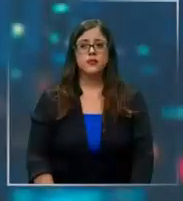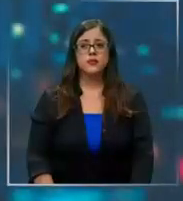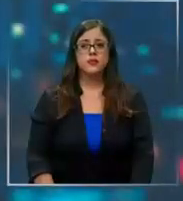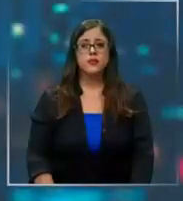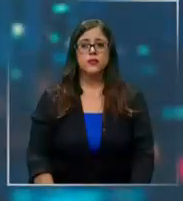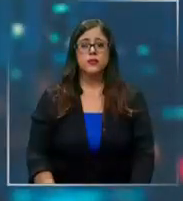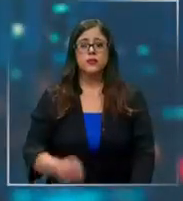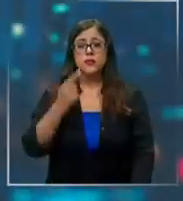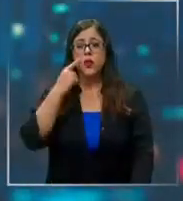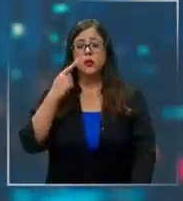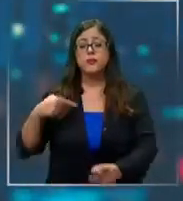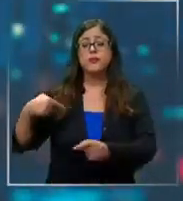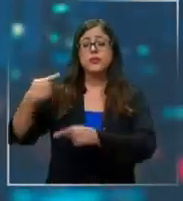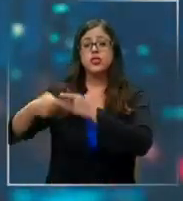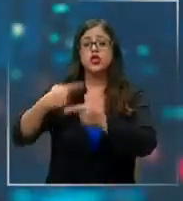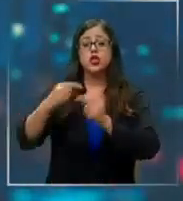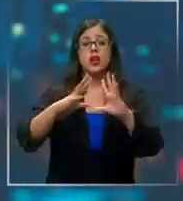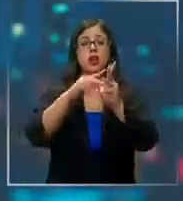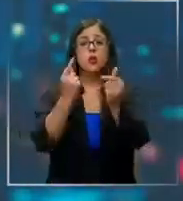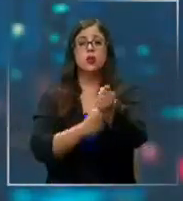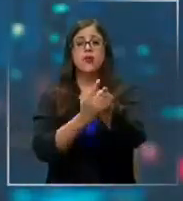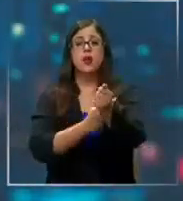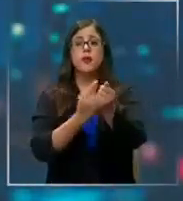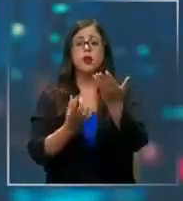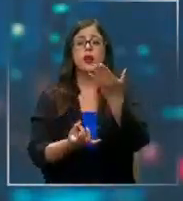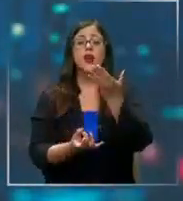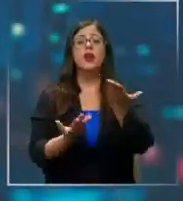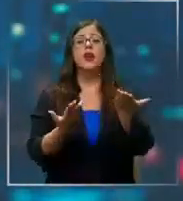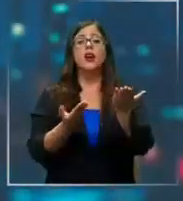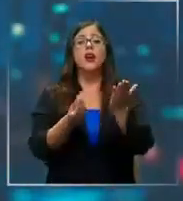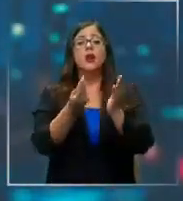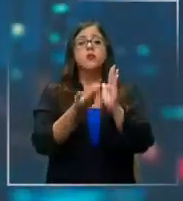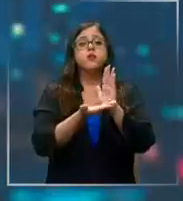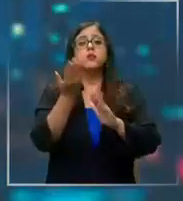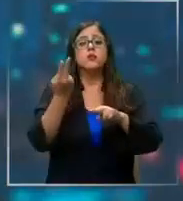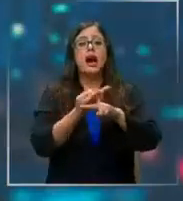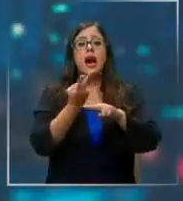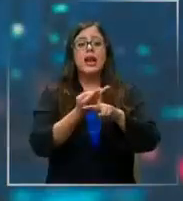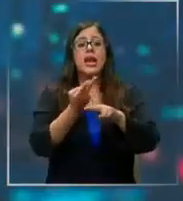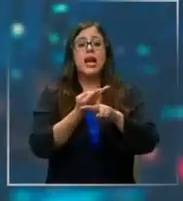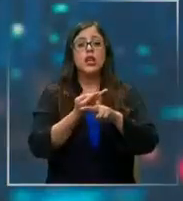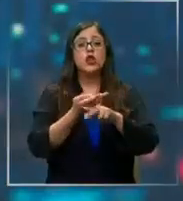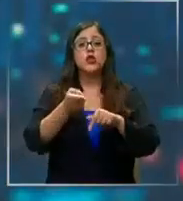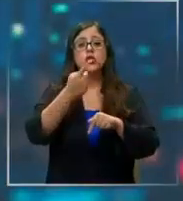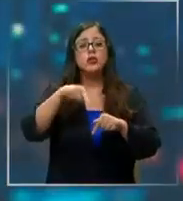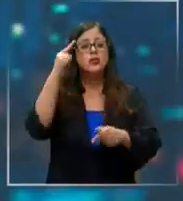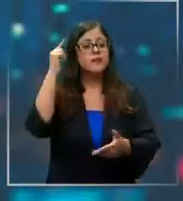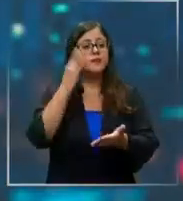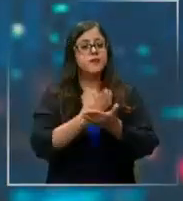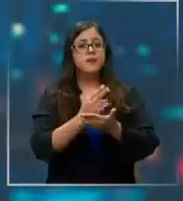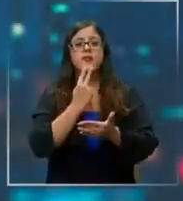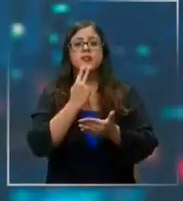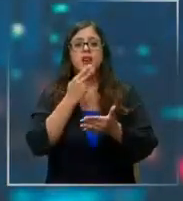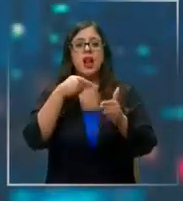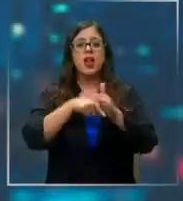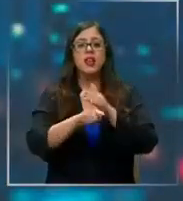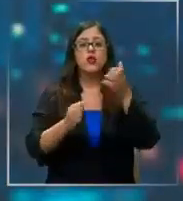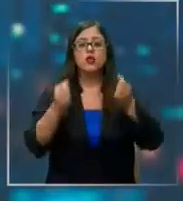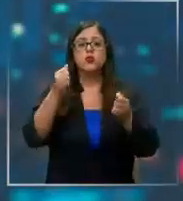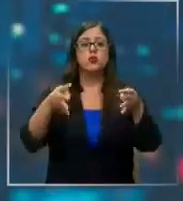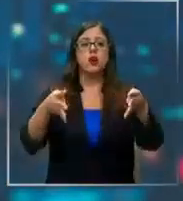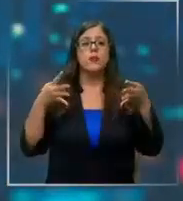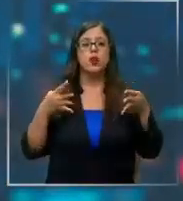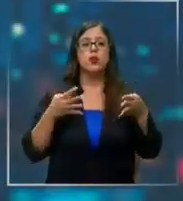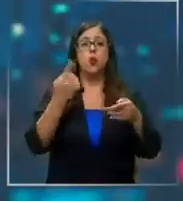Y la siguiente es la historia de una familia a la que le subieron el arriendo y decidieron entonces irse a vivir al interior de un camión.